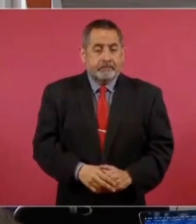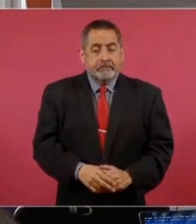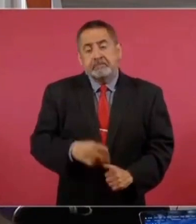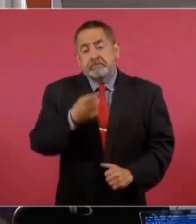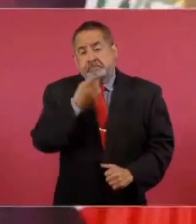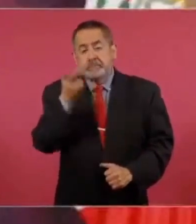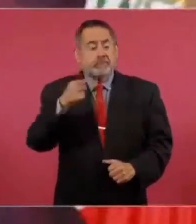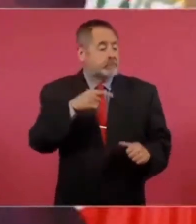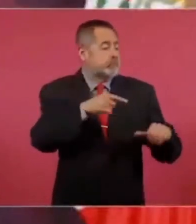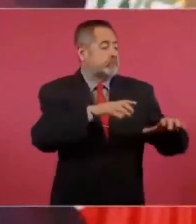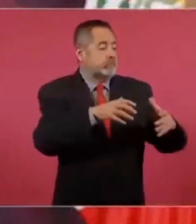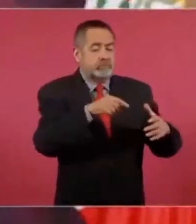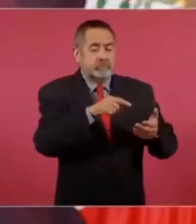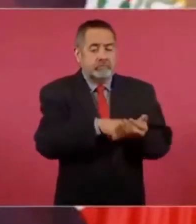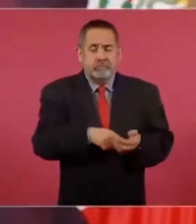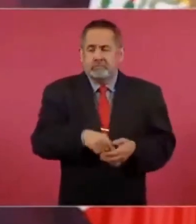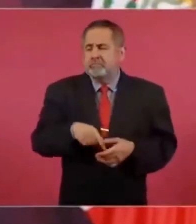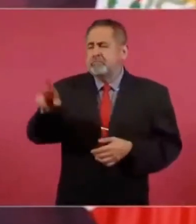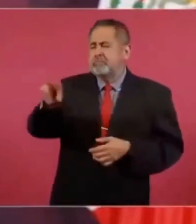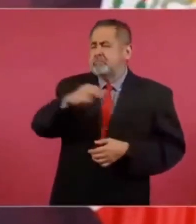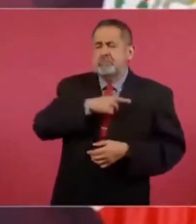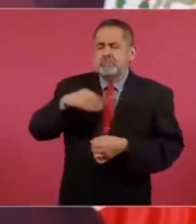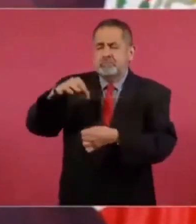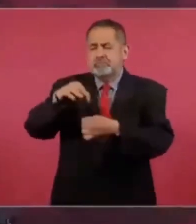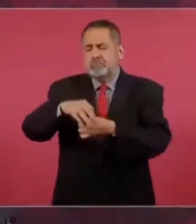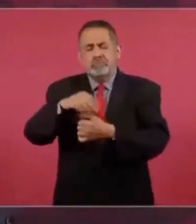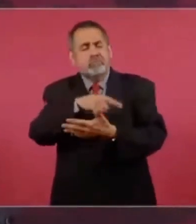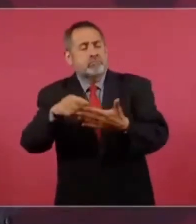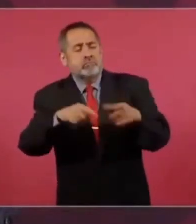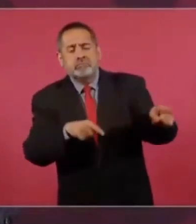manejo de que todos son iguales.